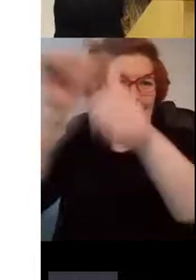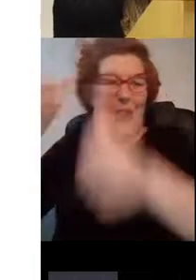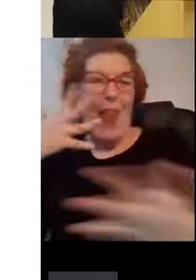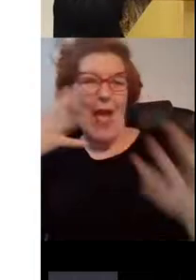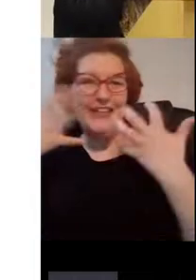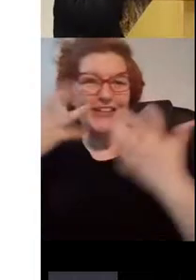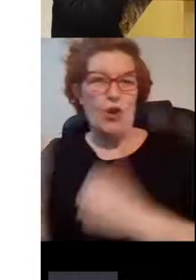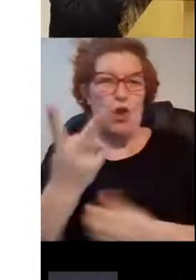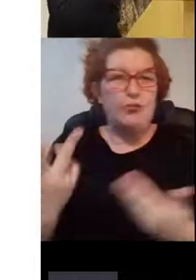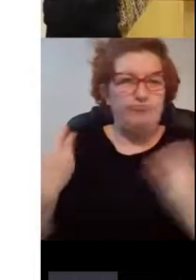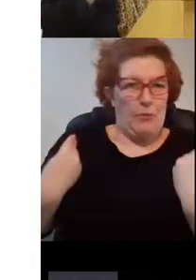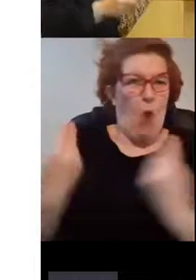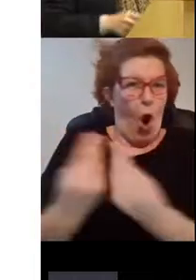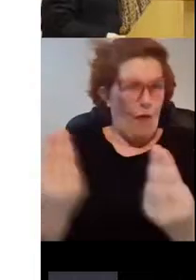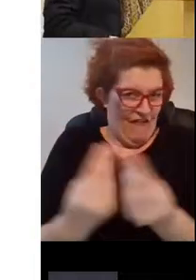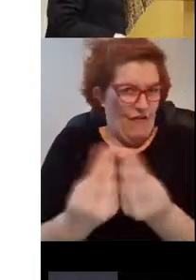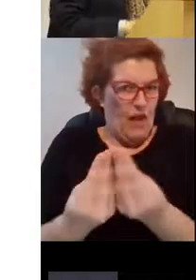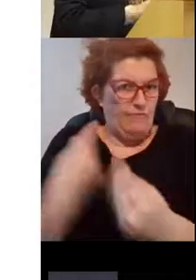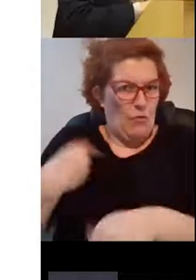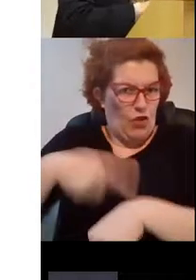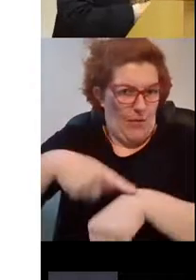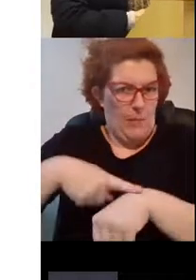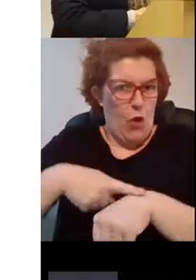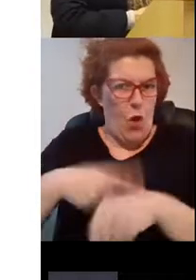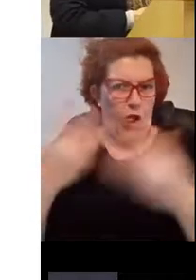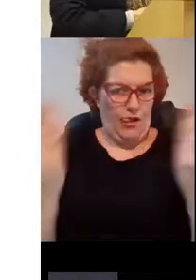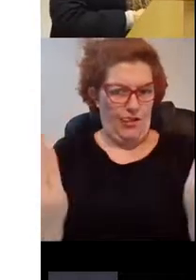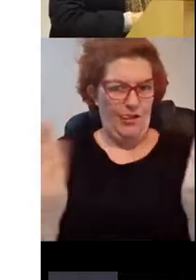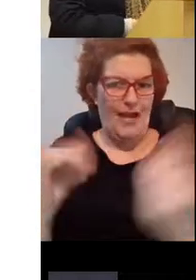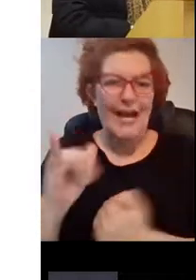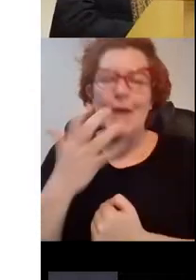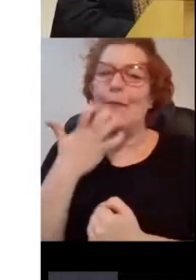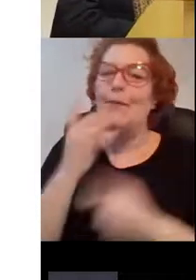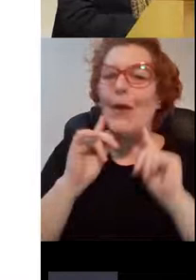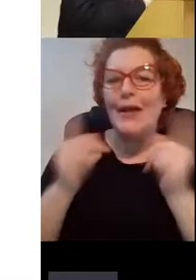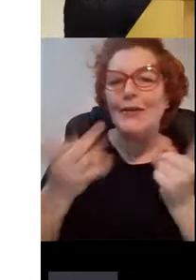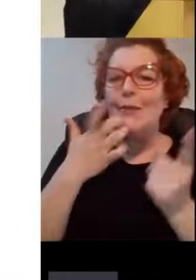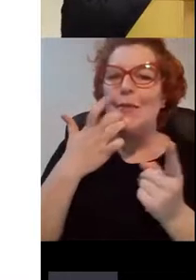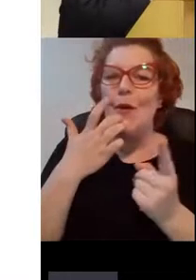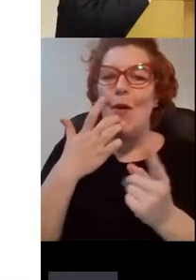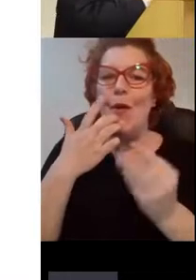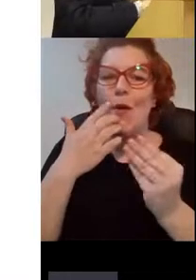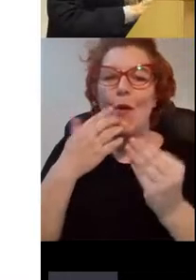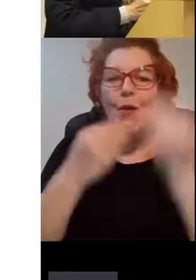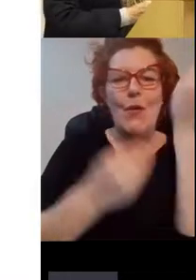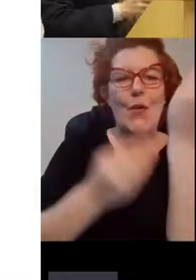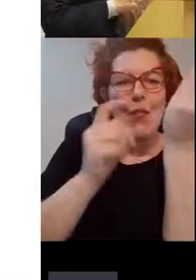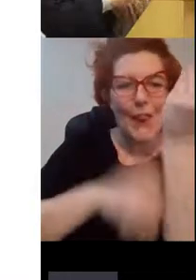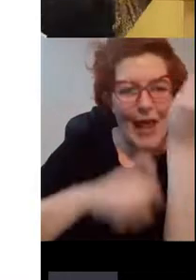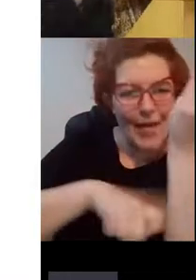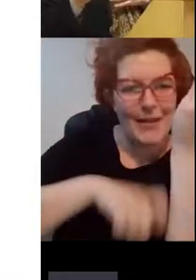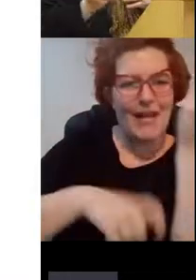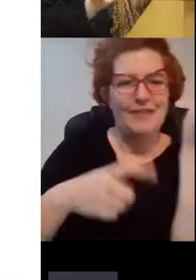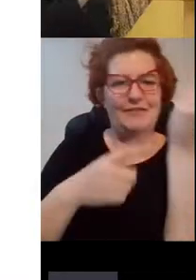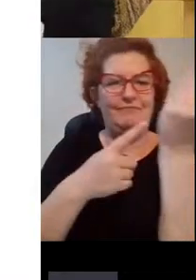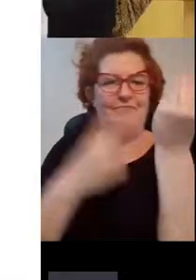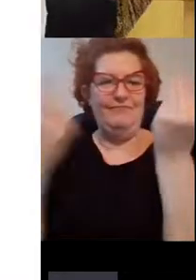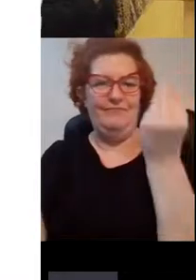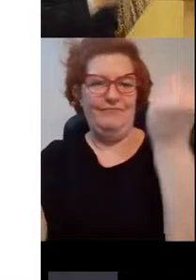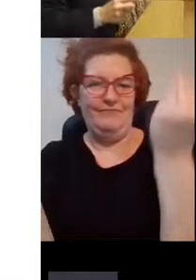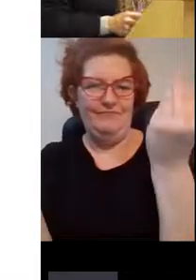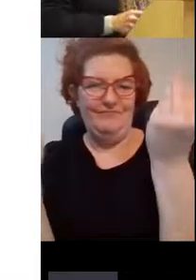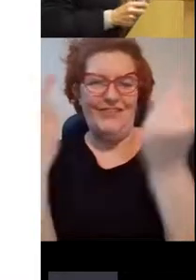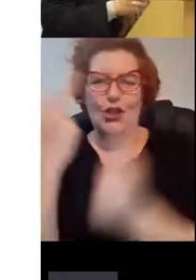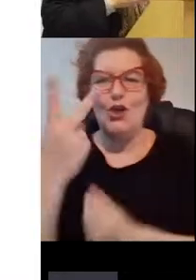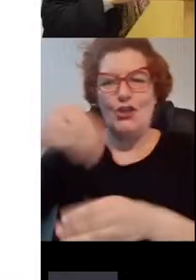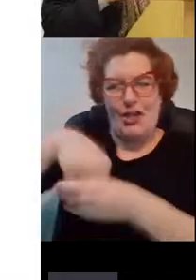viven de forma conjunta, ¿no? Como es el caso de las cerámicas cretenses o de las cerámicas ateas